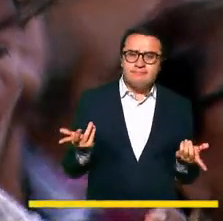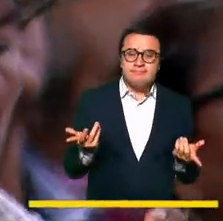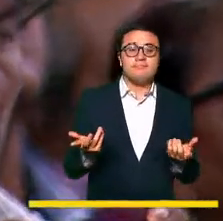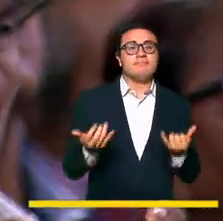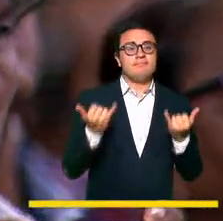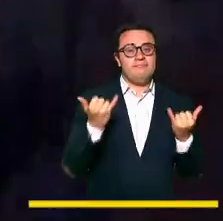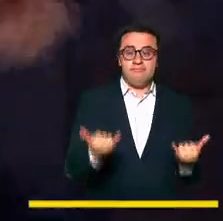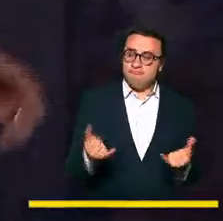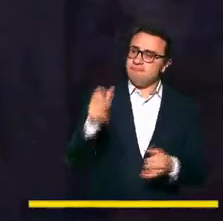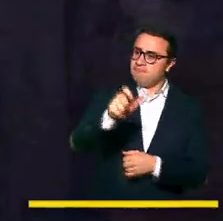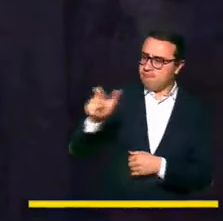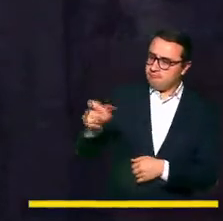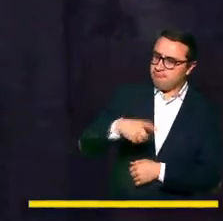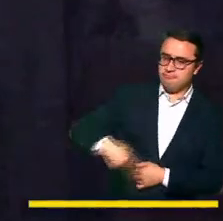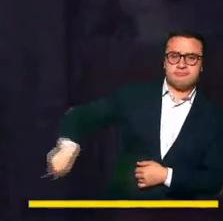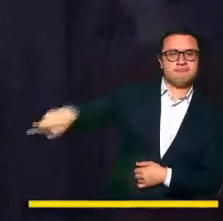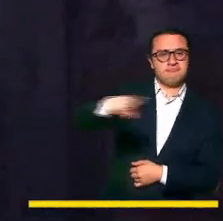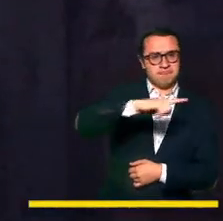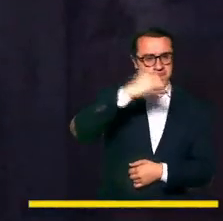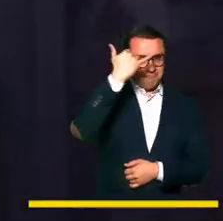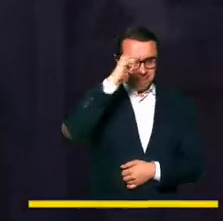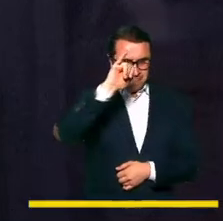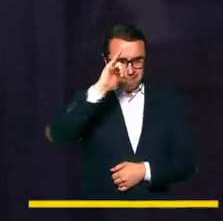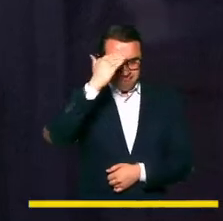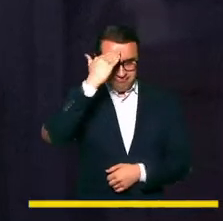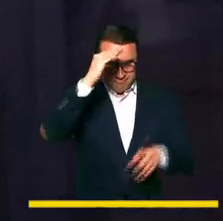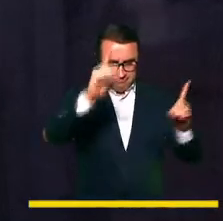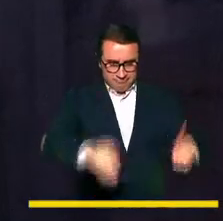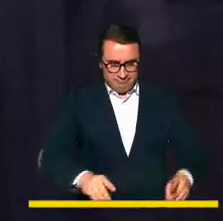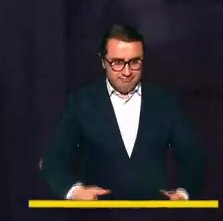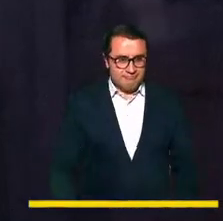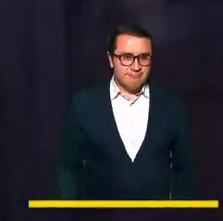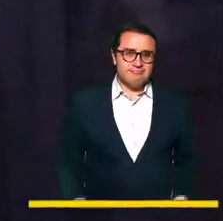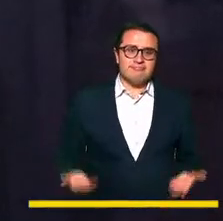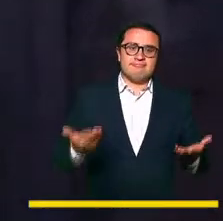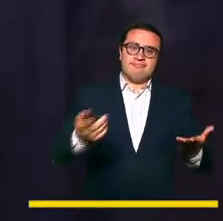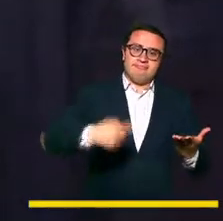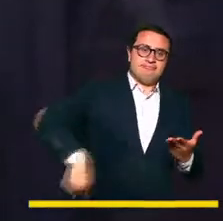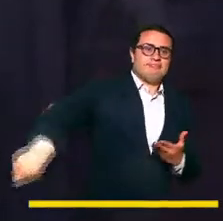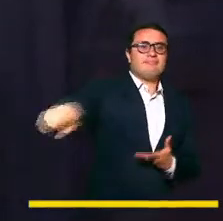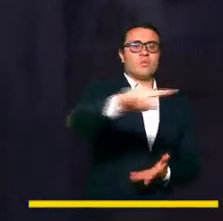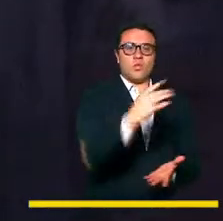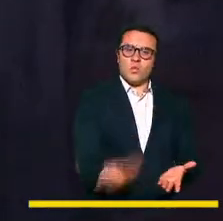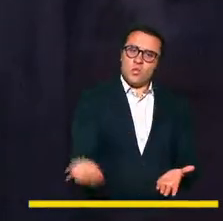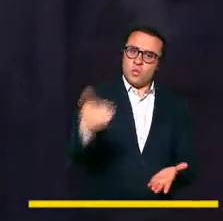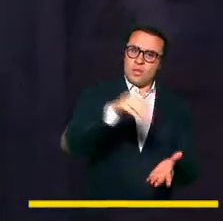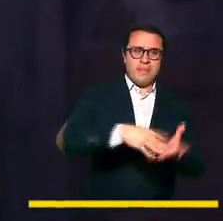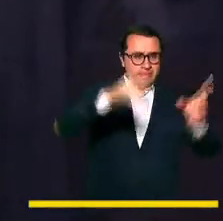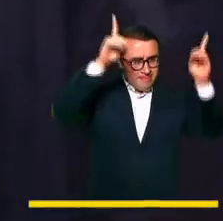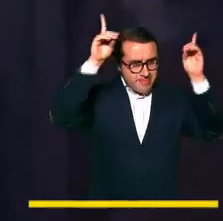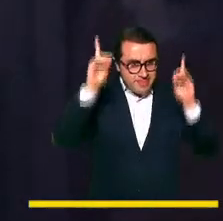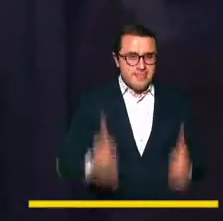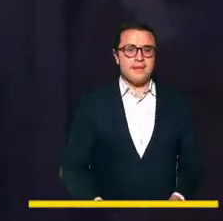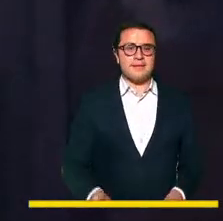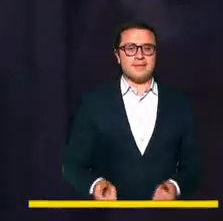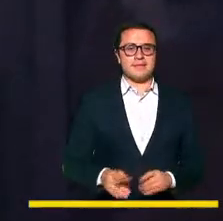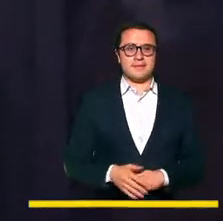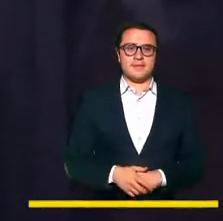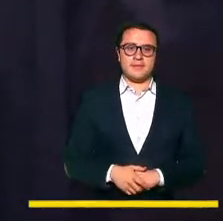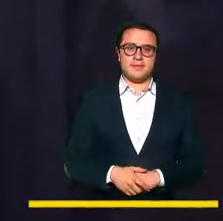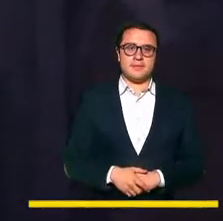ya eso el pueblo lo determina, es para que el pueblo vuelva a tomar las decisiones.